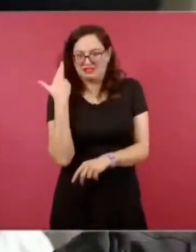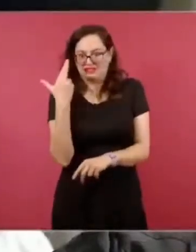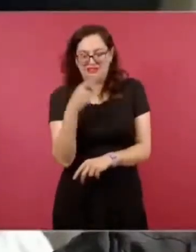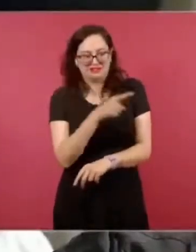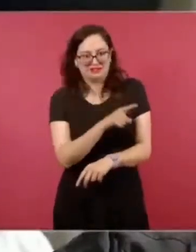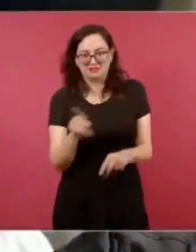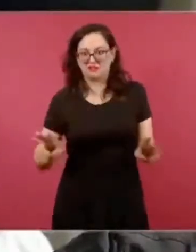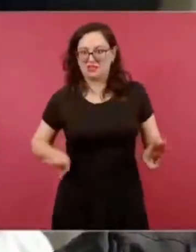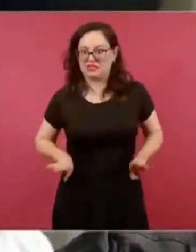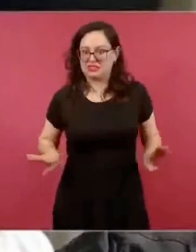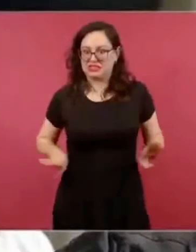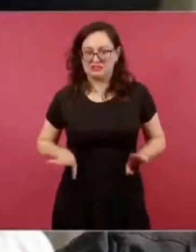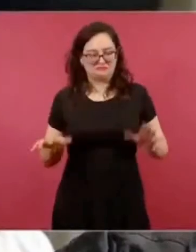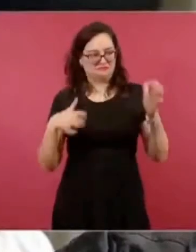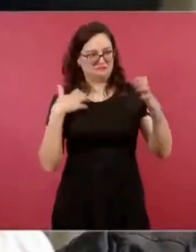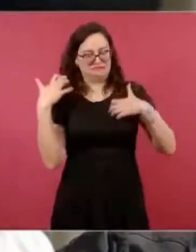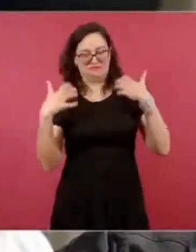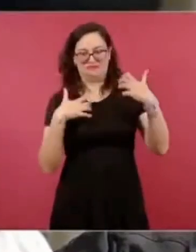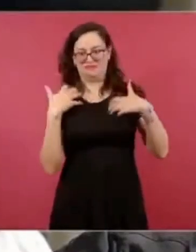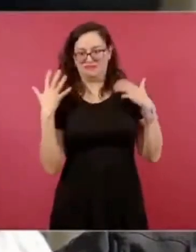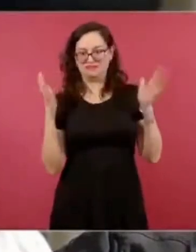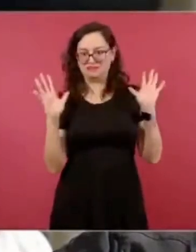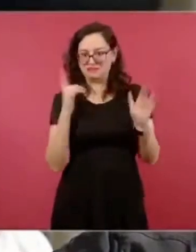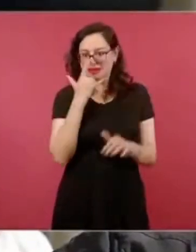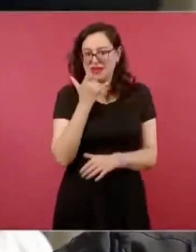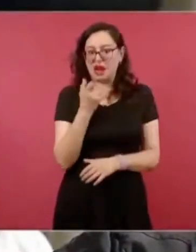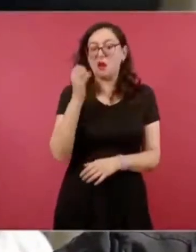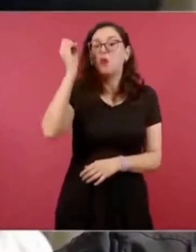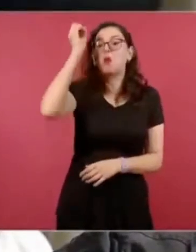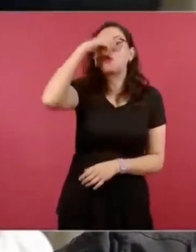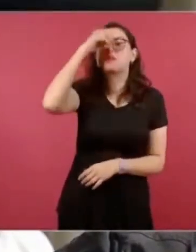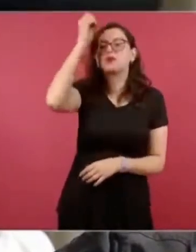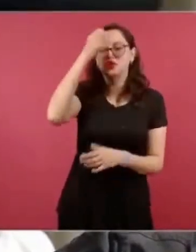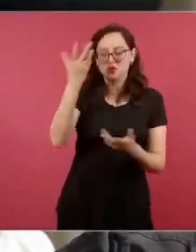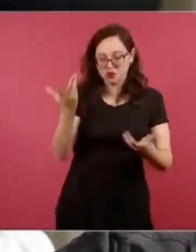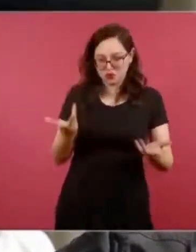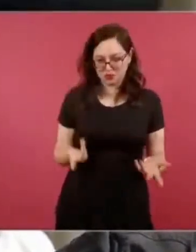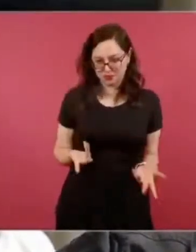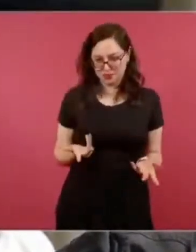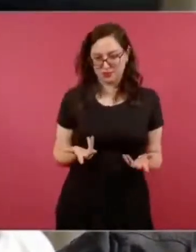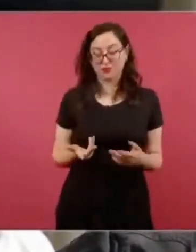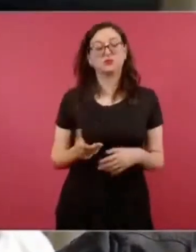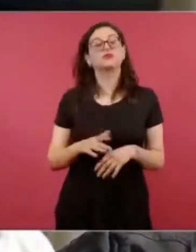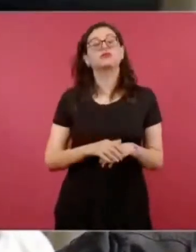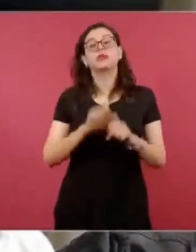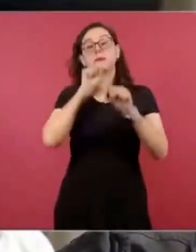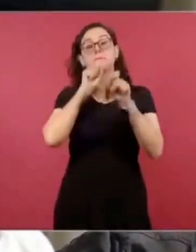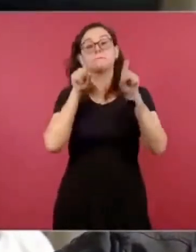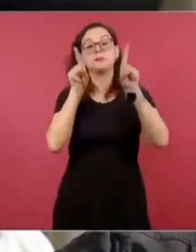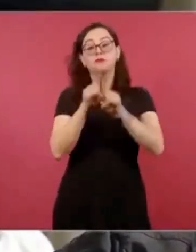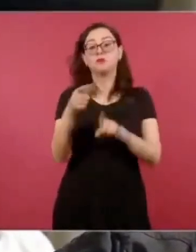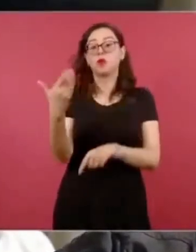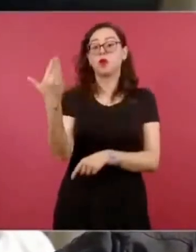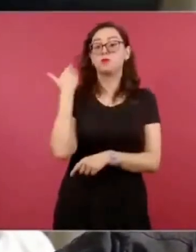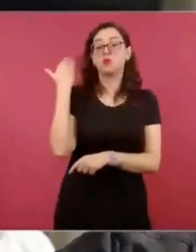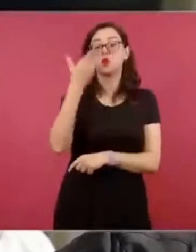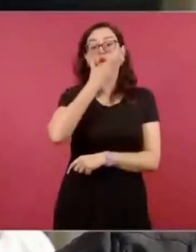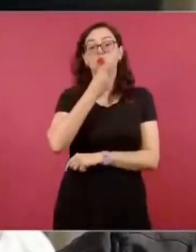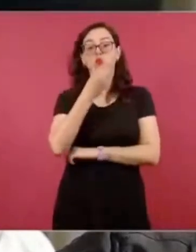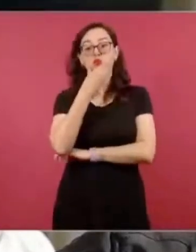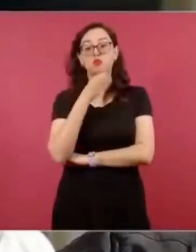sus comentarios en relación a que hace unos días el conductor Ciro Gómez Leiva dio